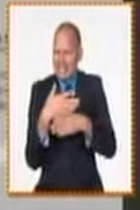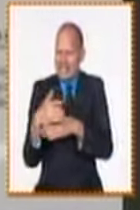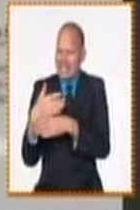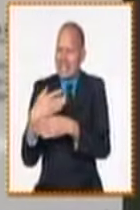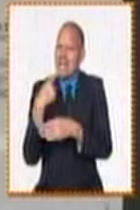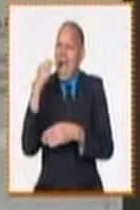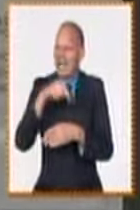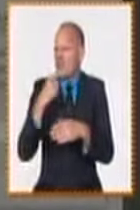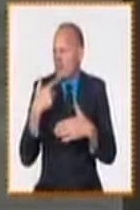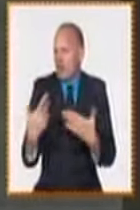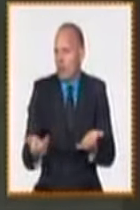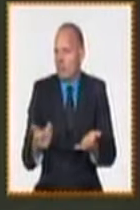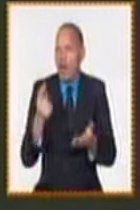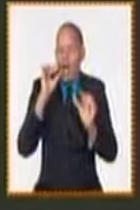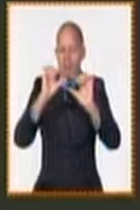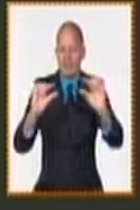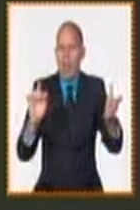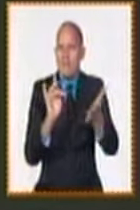Todo ello en